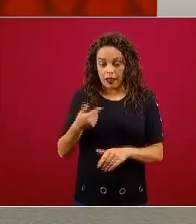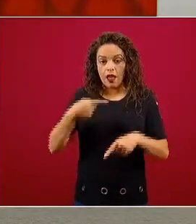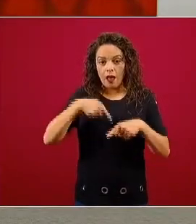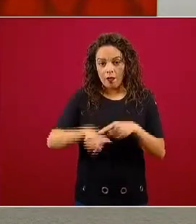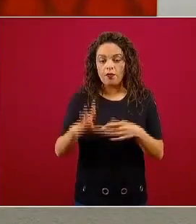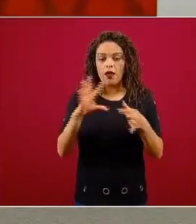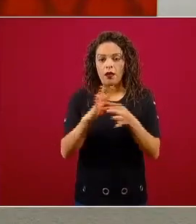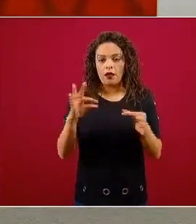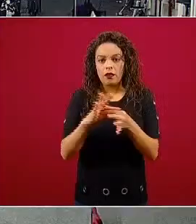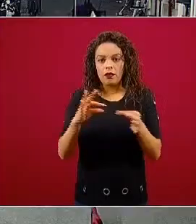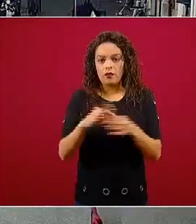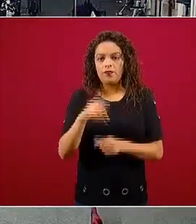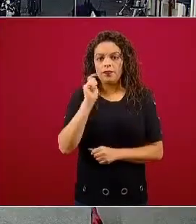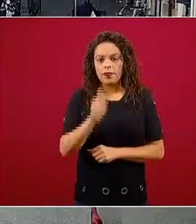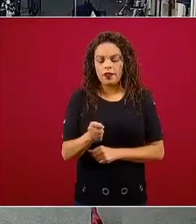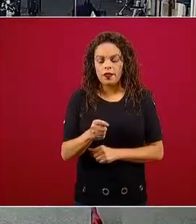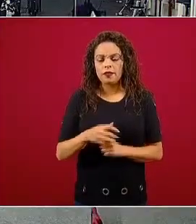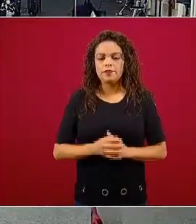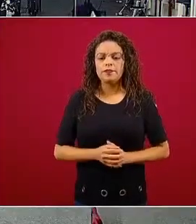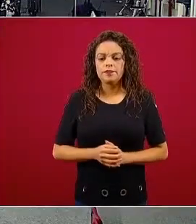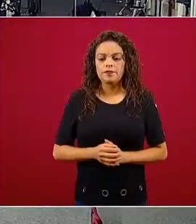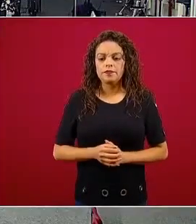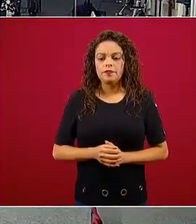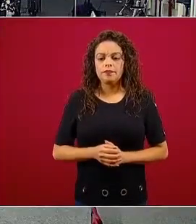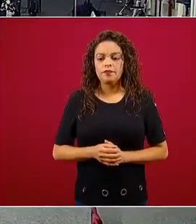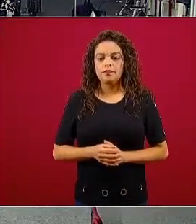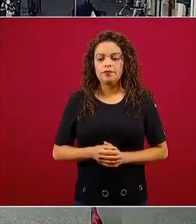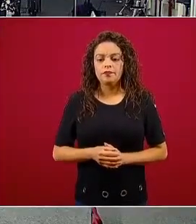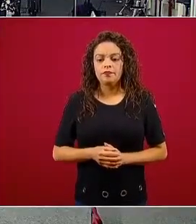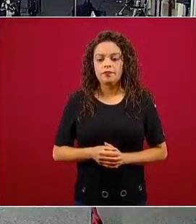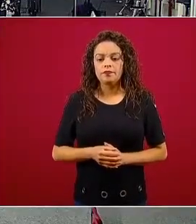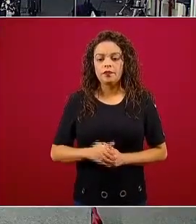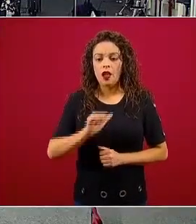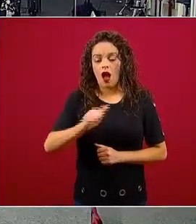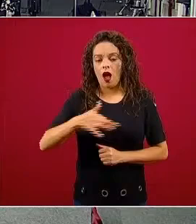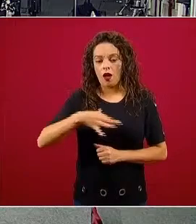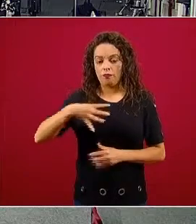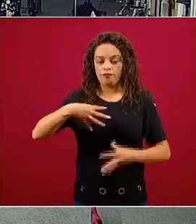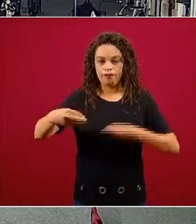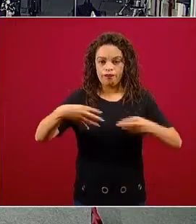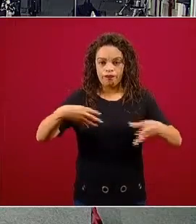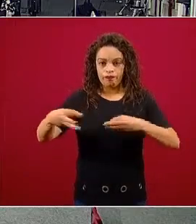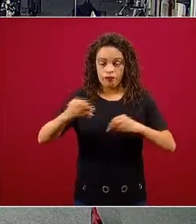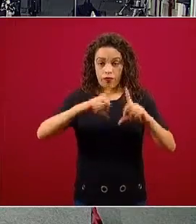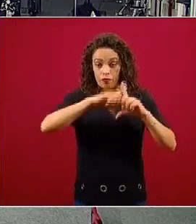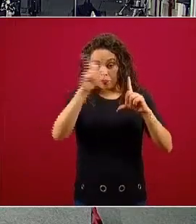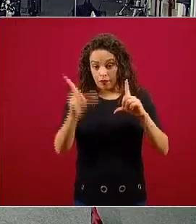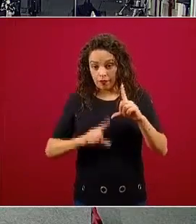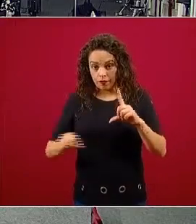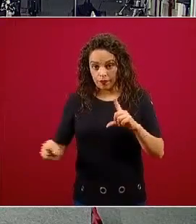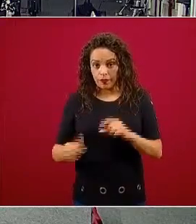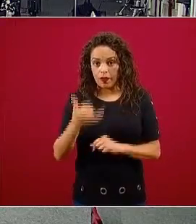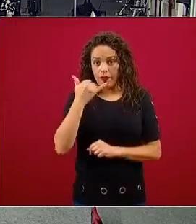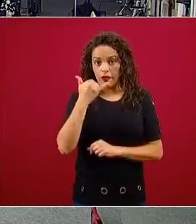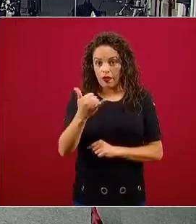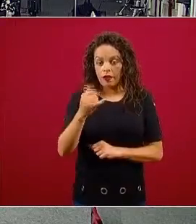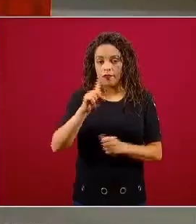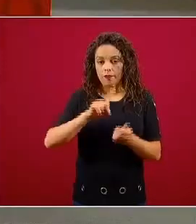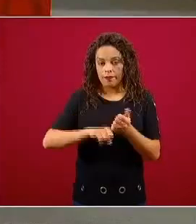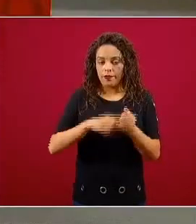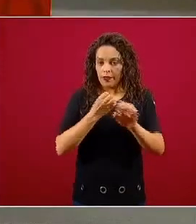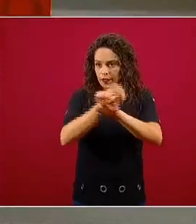hoy con la actualización de los escenarios epidemiológicos, tanto nacionales como a nivel